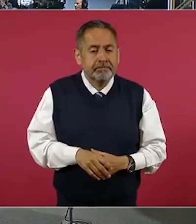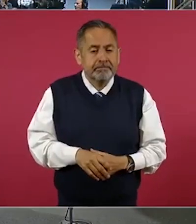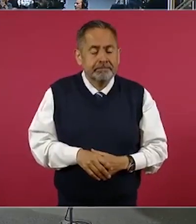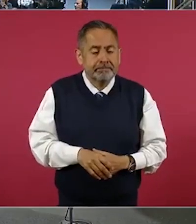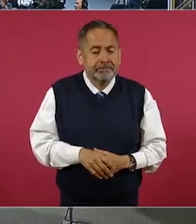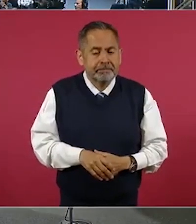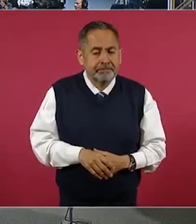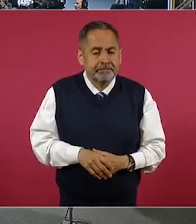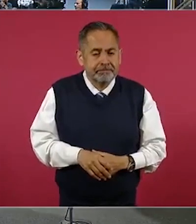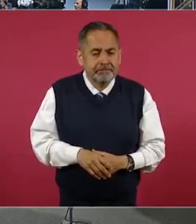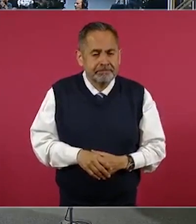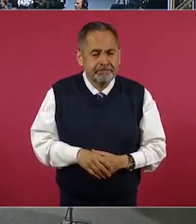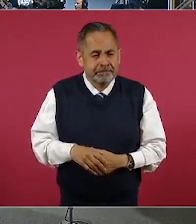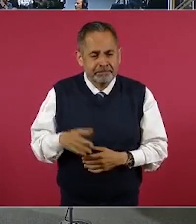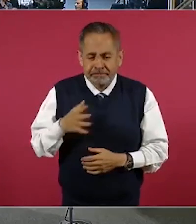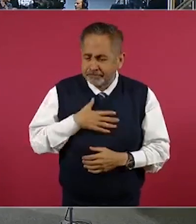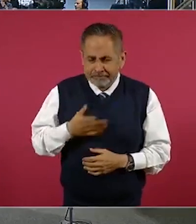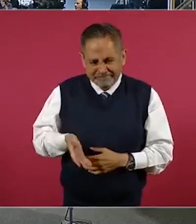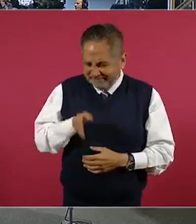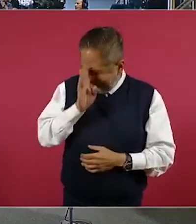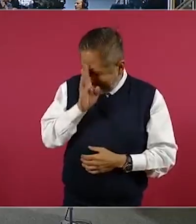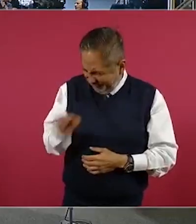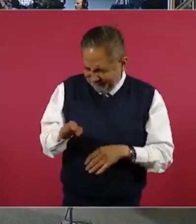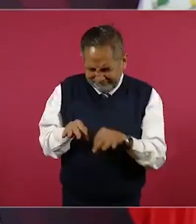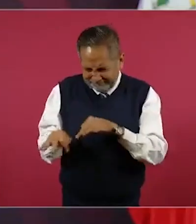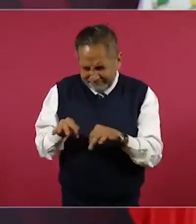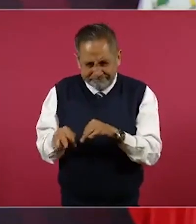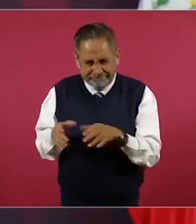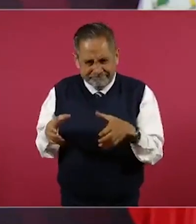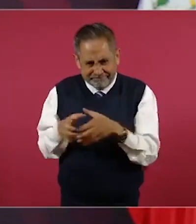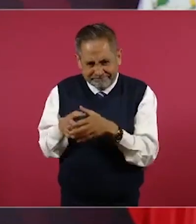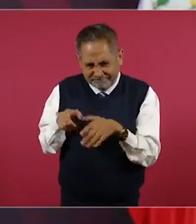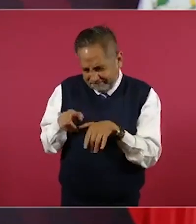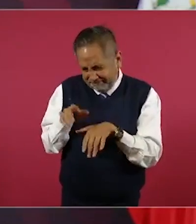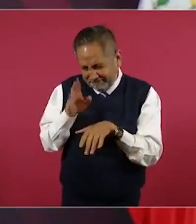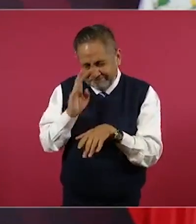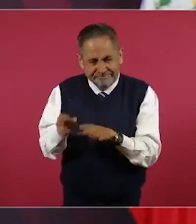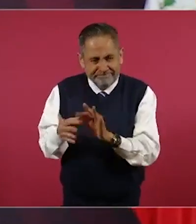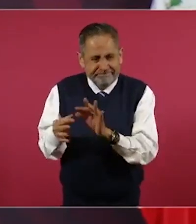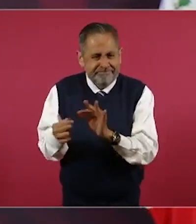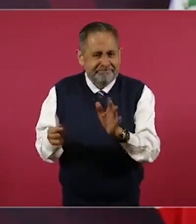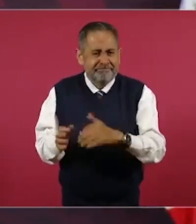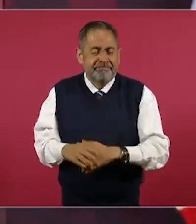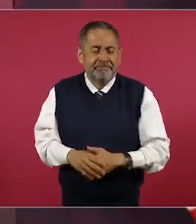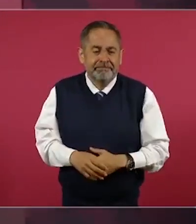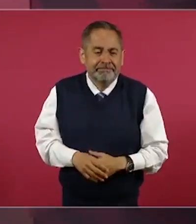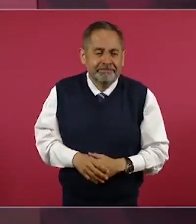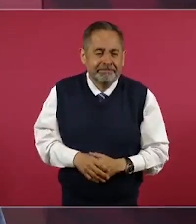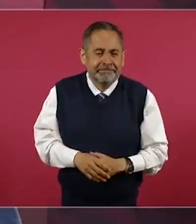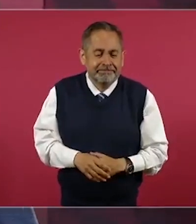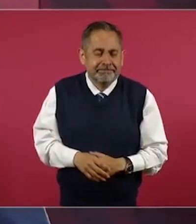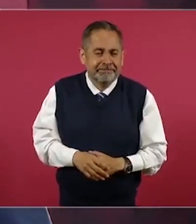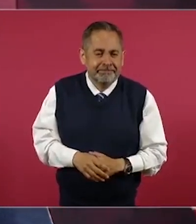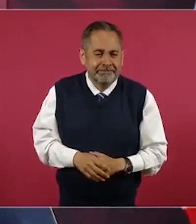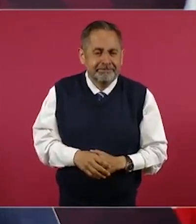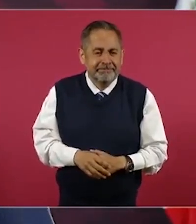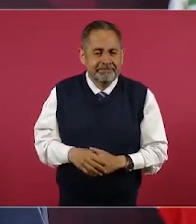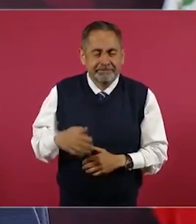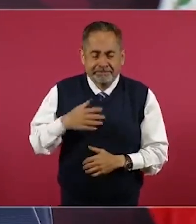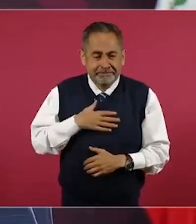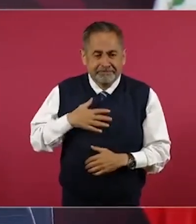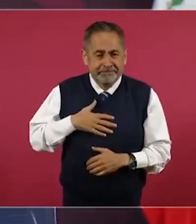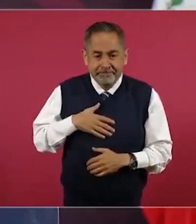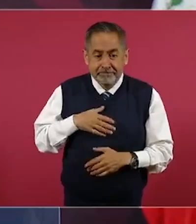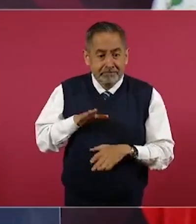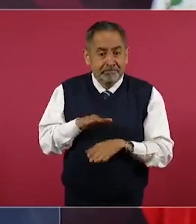este asunto asuntito este eh y